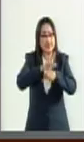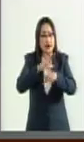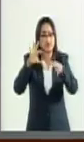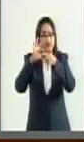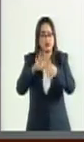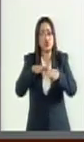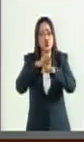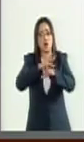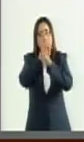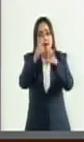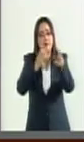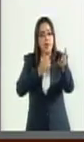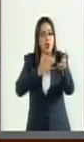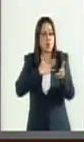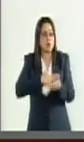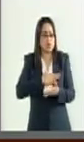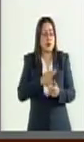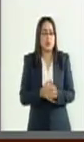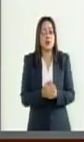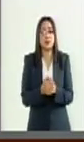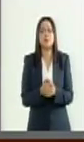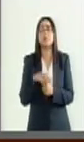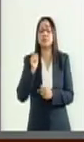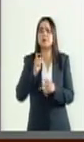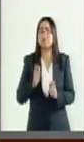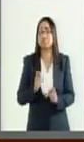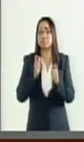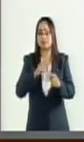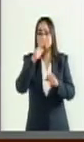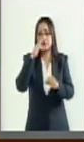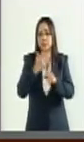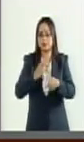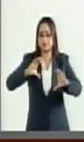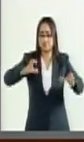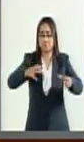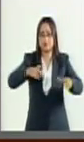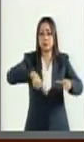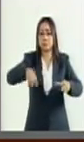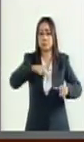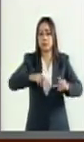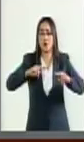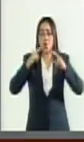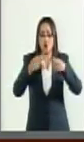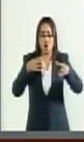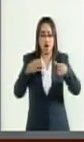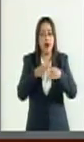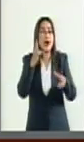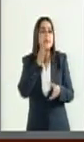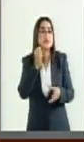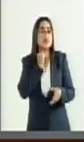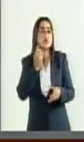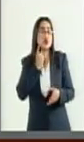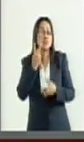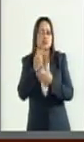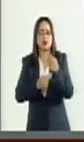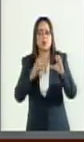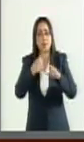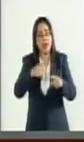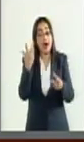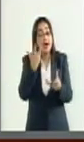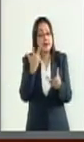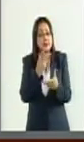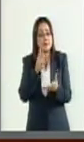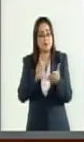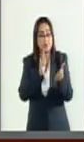justicia. Asimismo, se establece la facultad al Congreso de la Unión para expedir una legislación